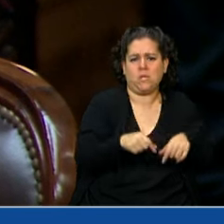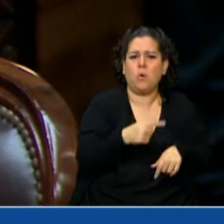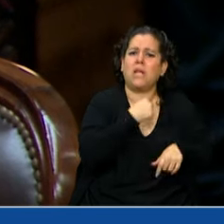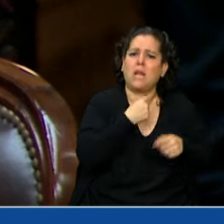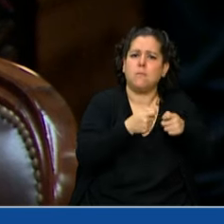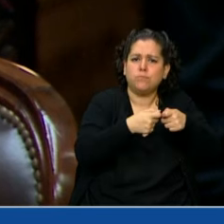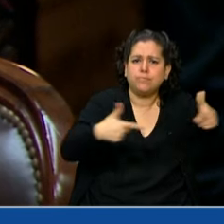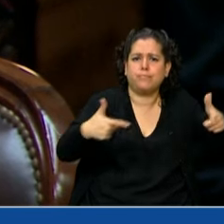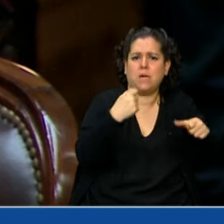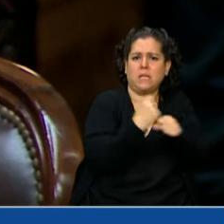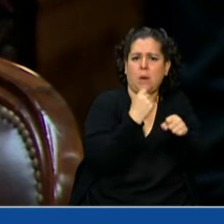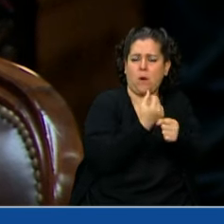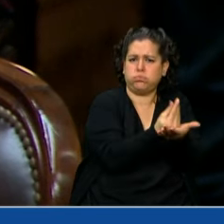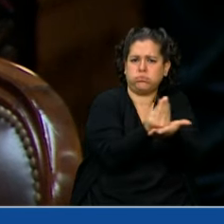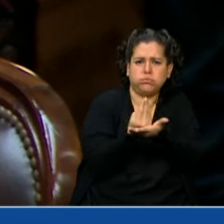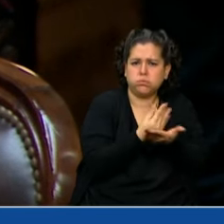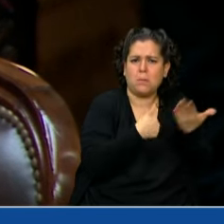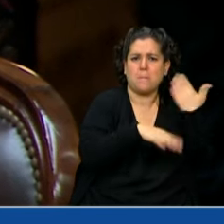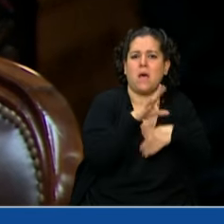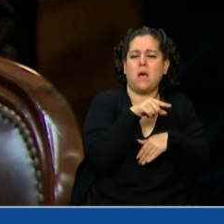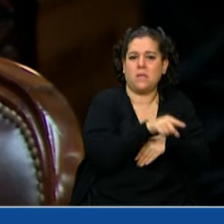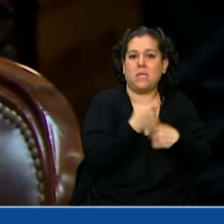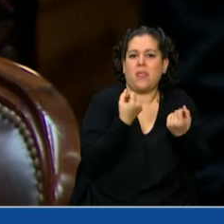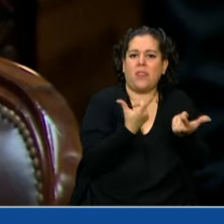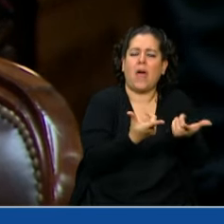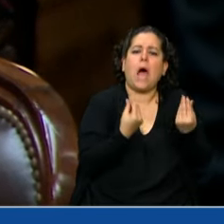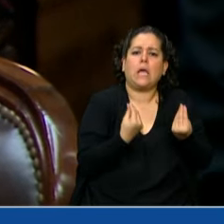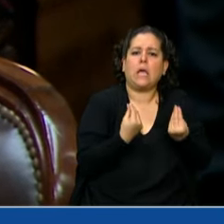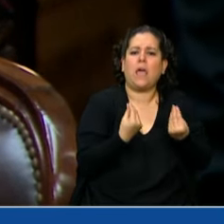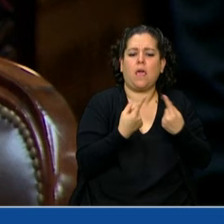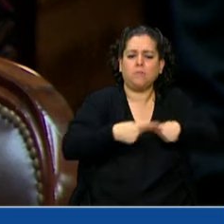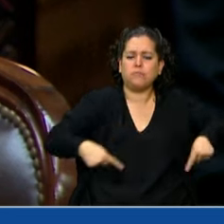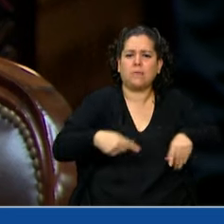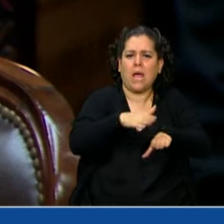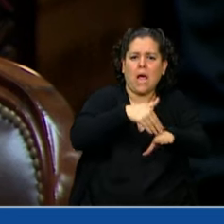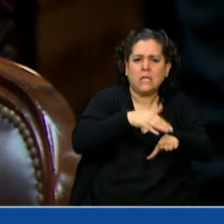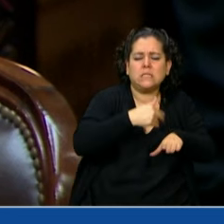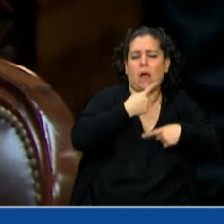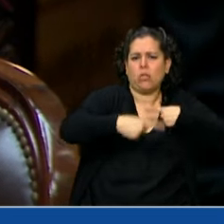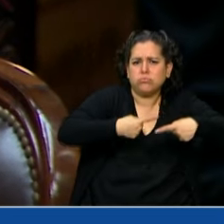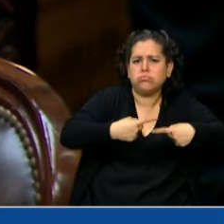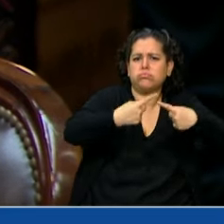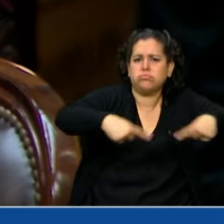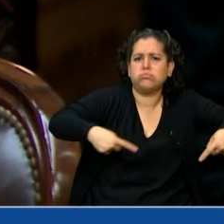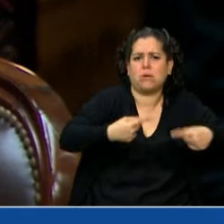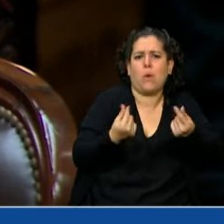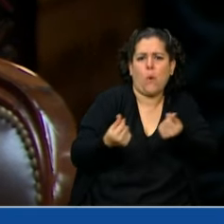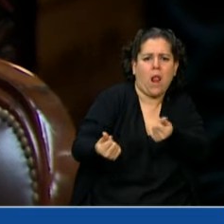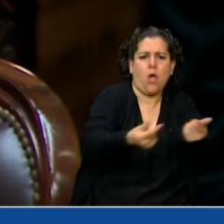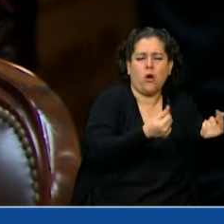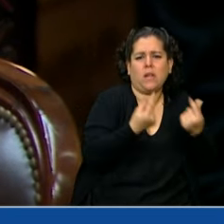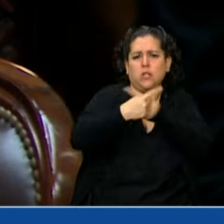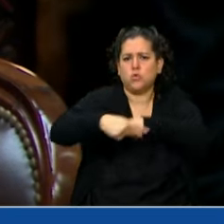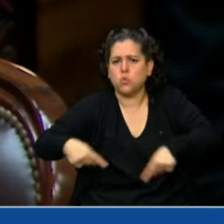multiplicar los puestos de trabajo va a permitir que toda la cadena de valor se desarrollo que que los insumos que